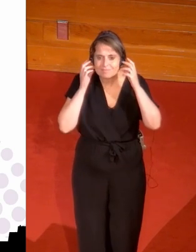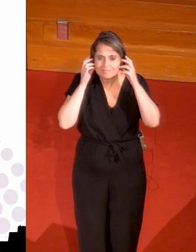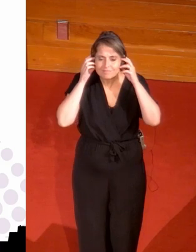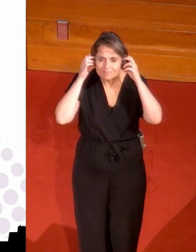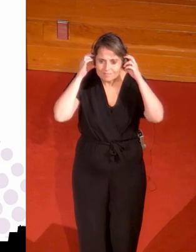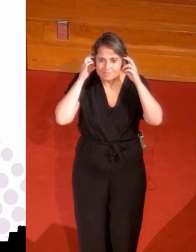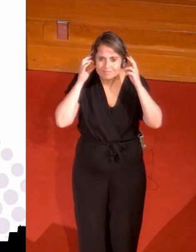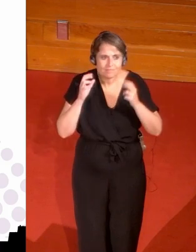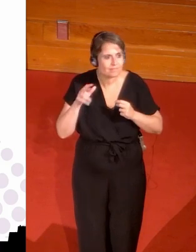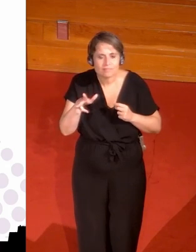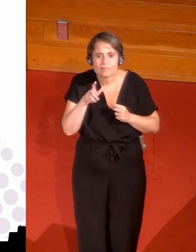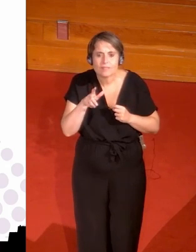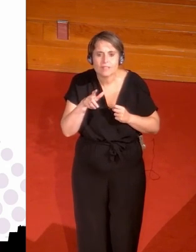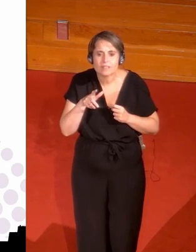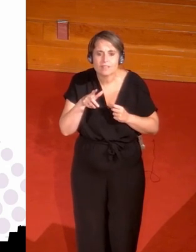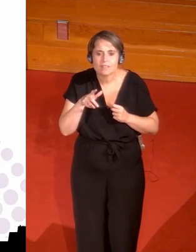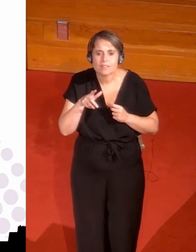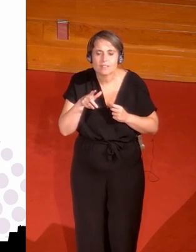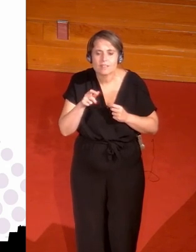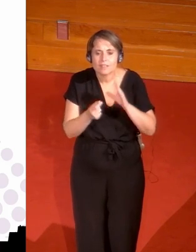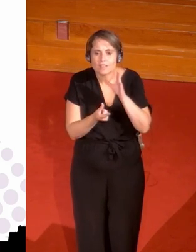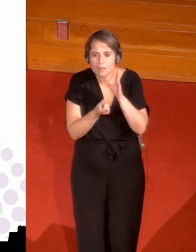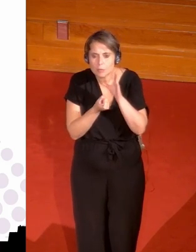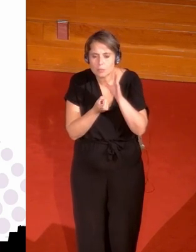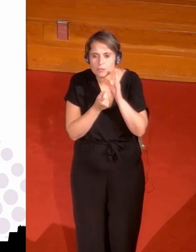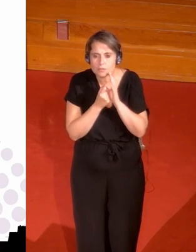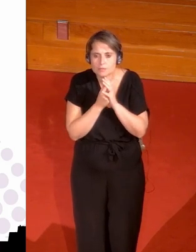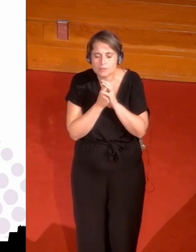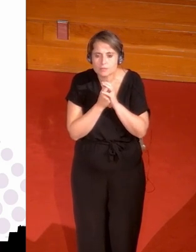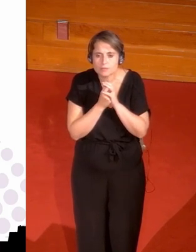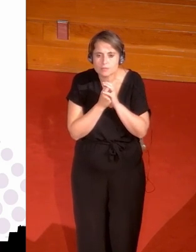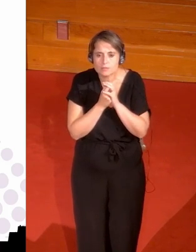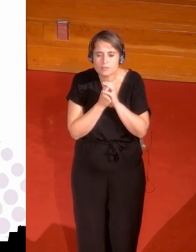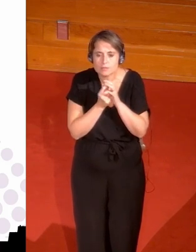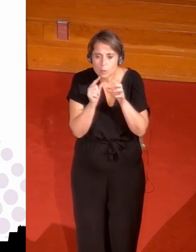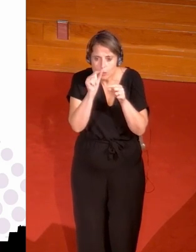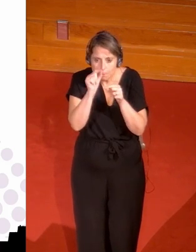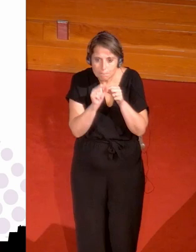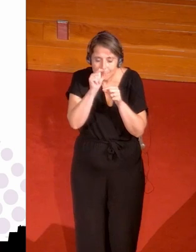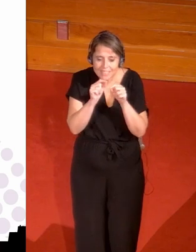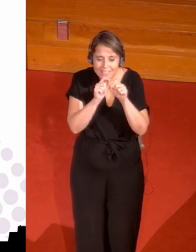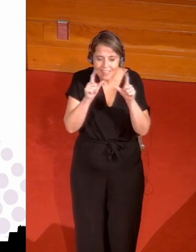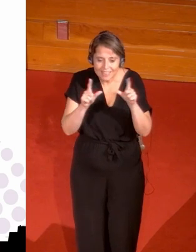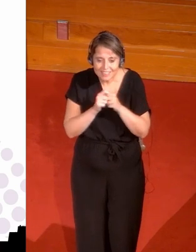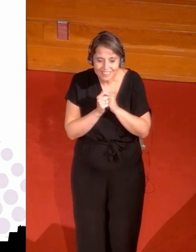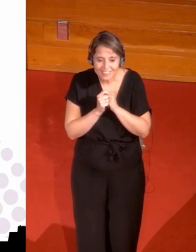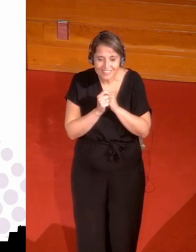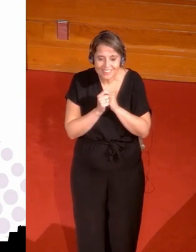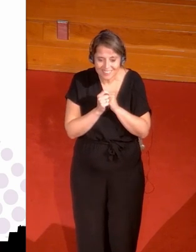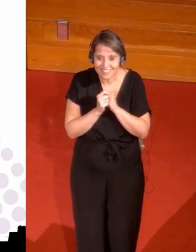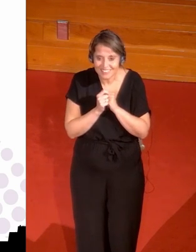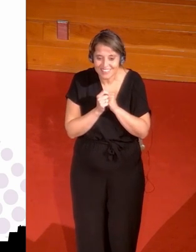pedida no probablemente le tengas que dar alguna una una pestaña un